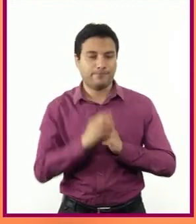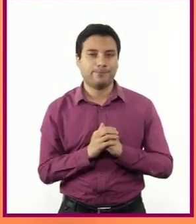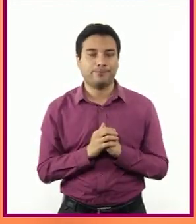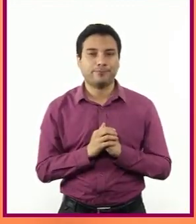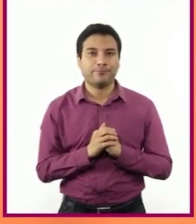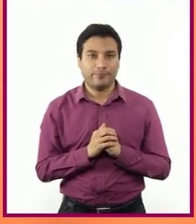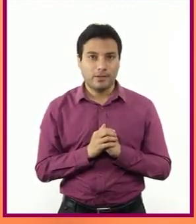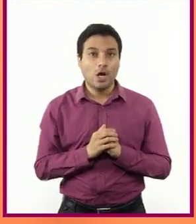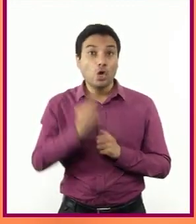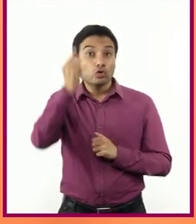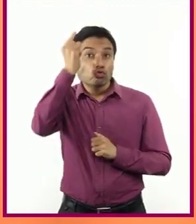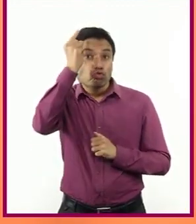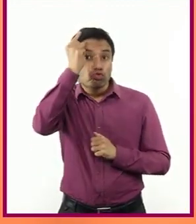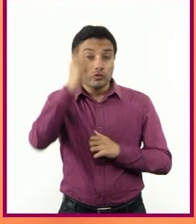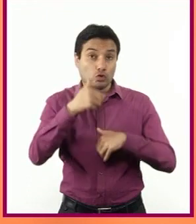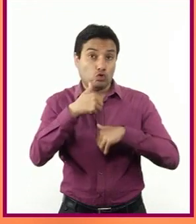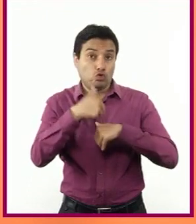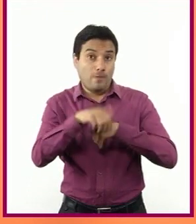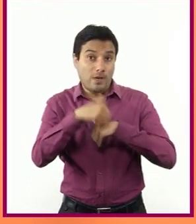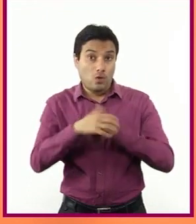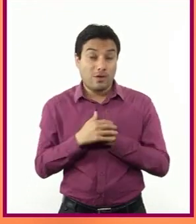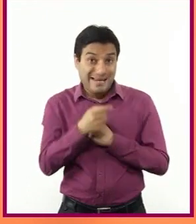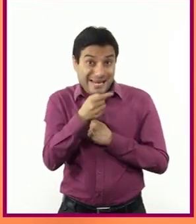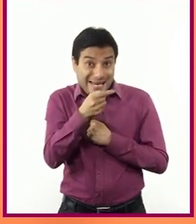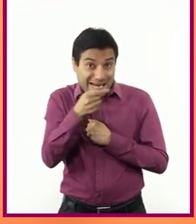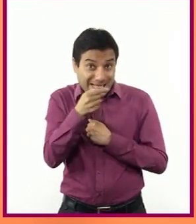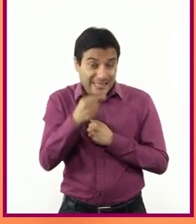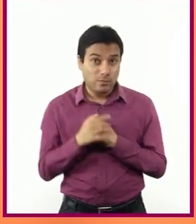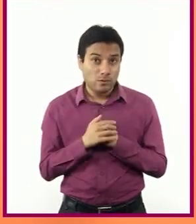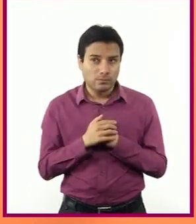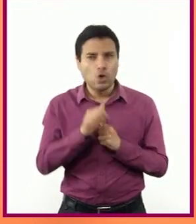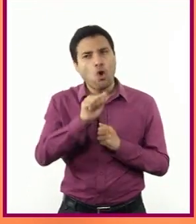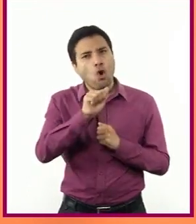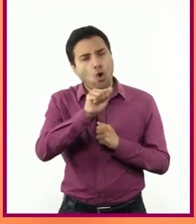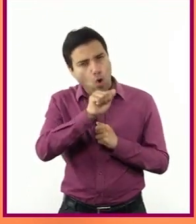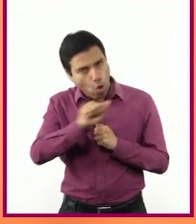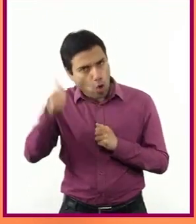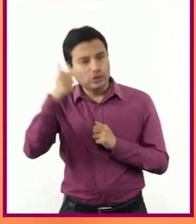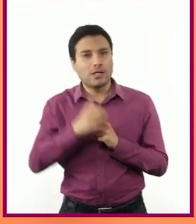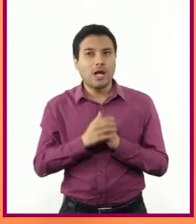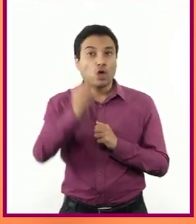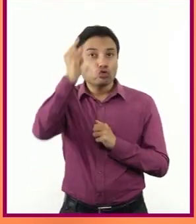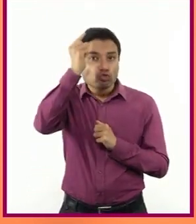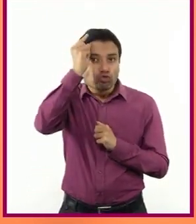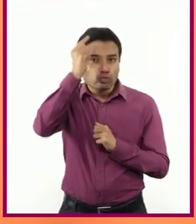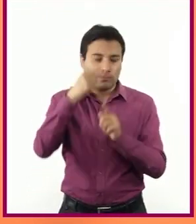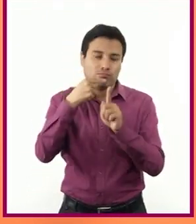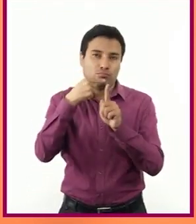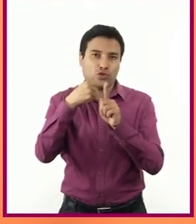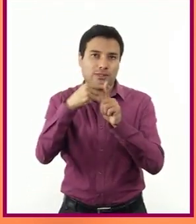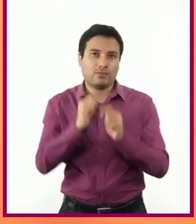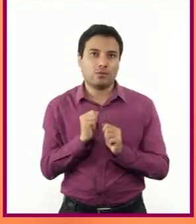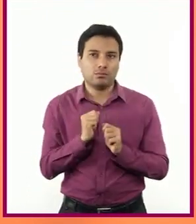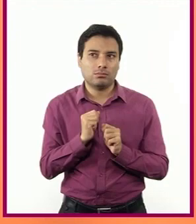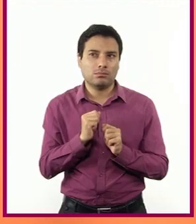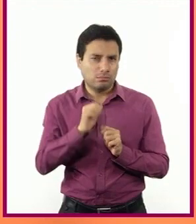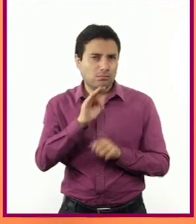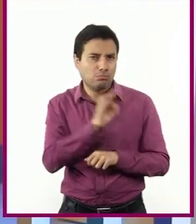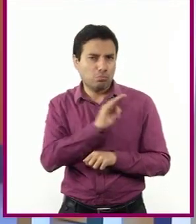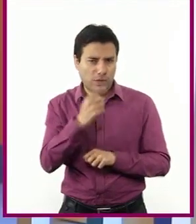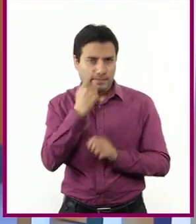una potencia con exponente negativo con otra que contenga su exponente positivo o